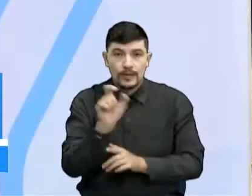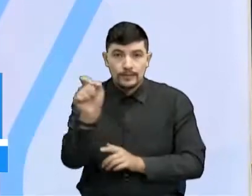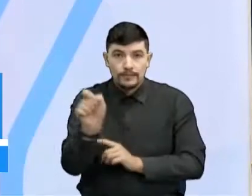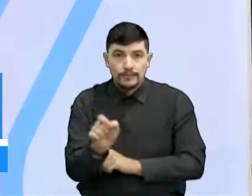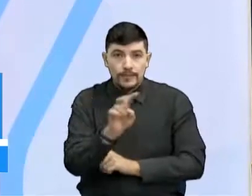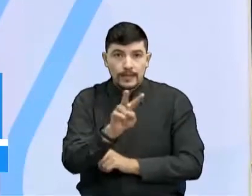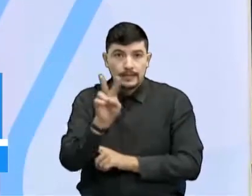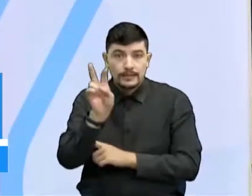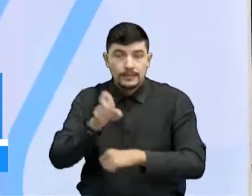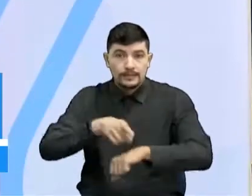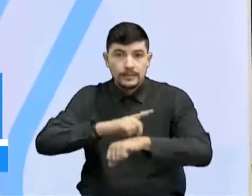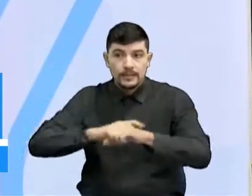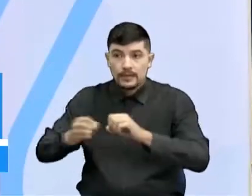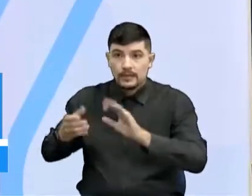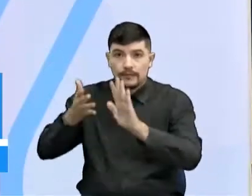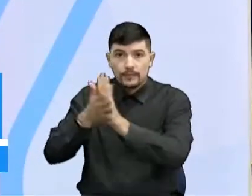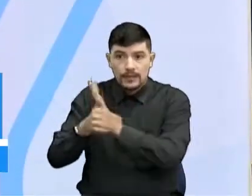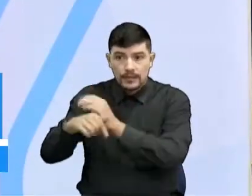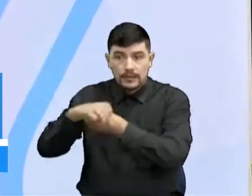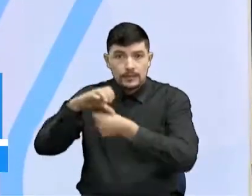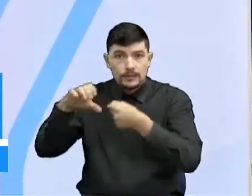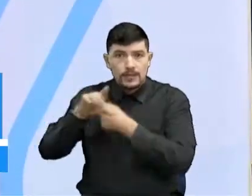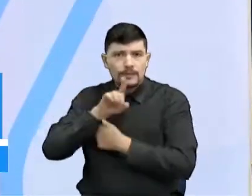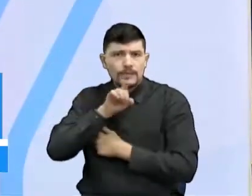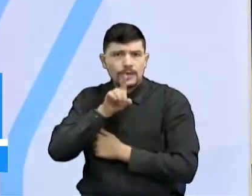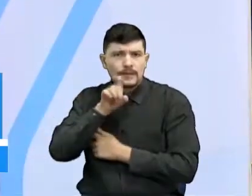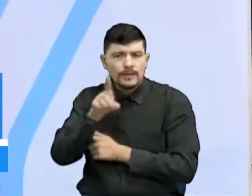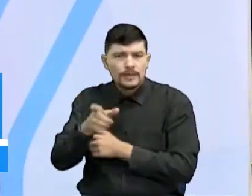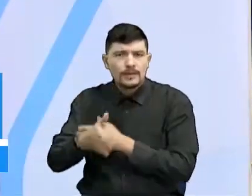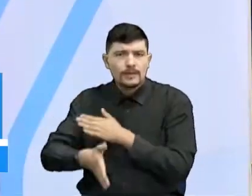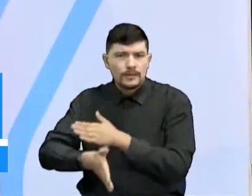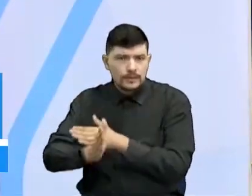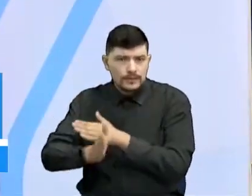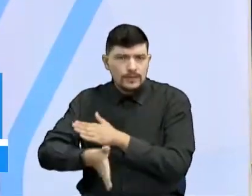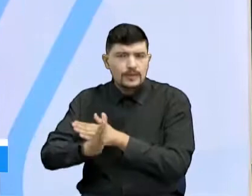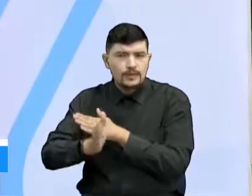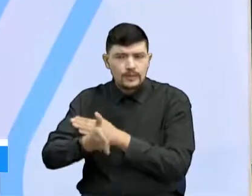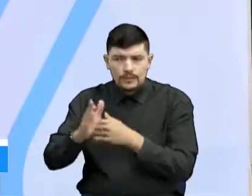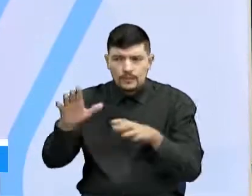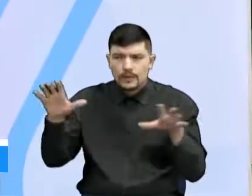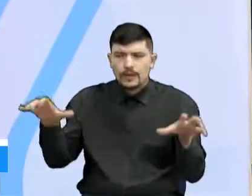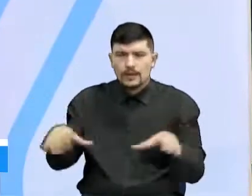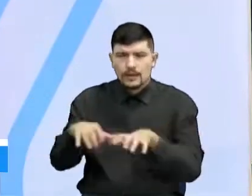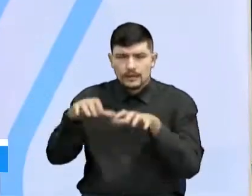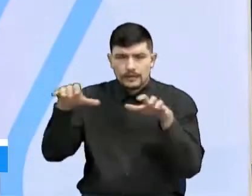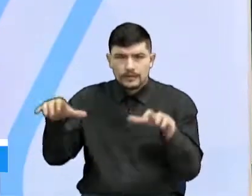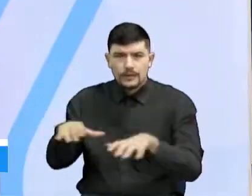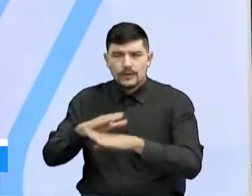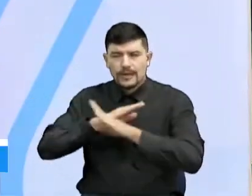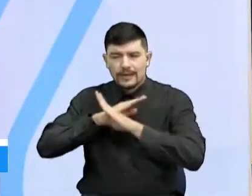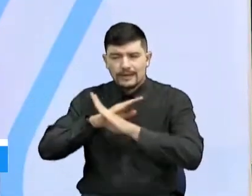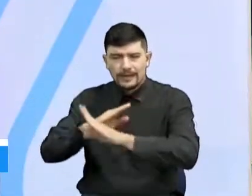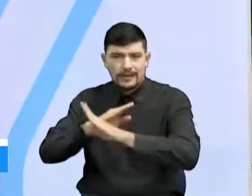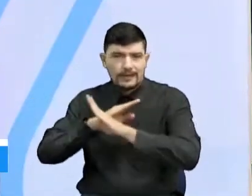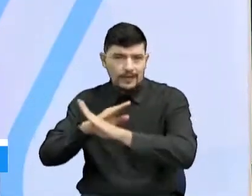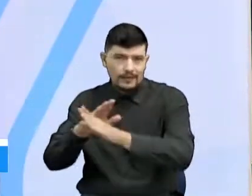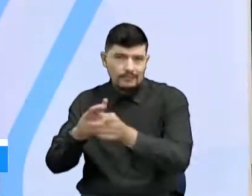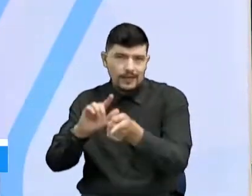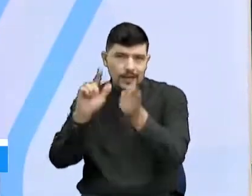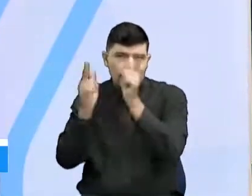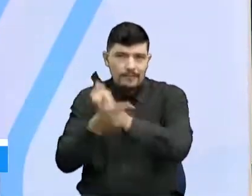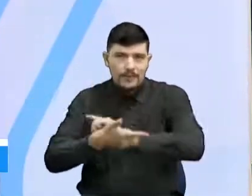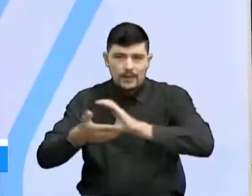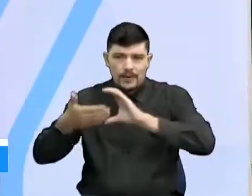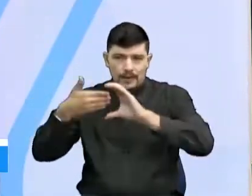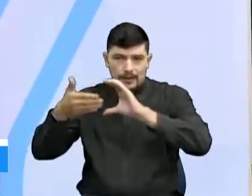contamos que en la ciudad de Bucaramanga y su área metropolitana se continúan realizando acciones para prevenir el cambio climático. A continuación